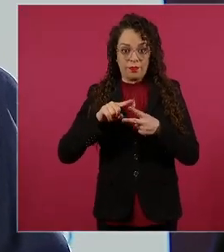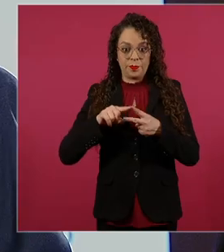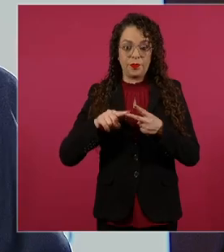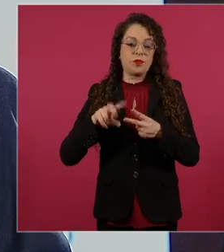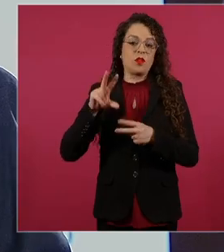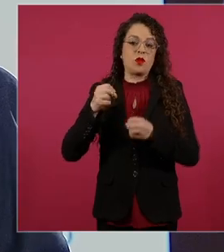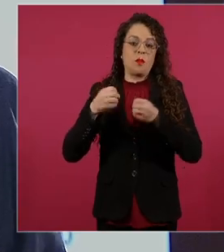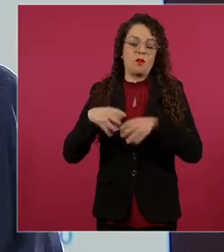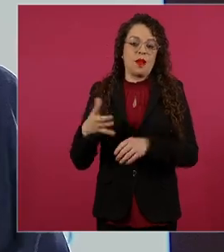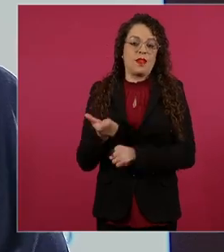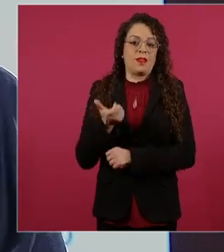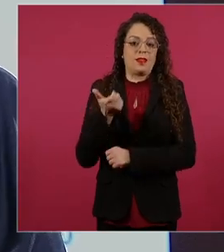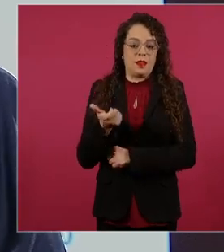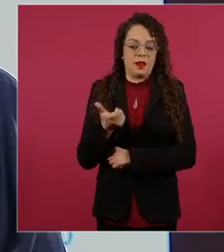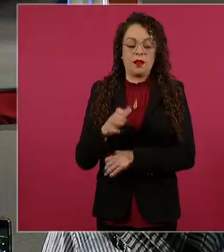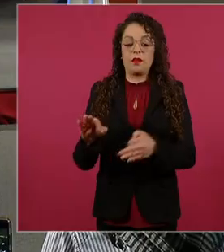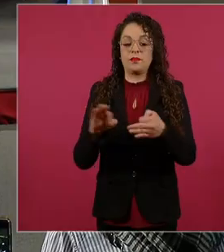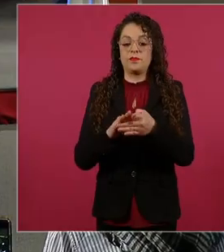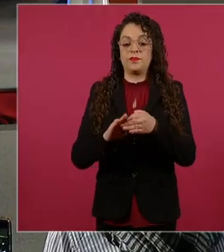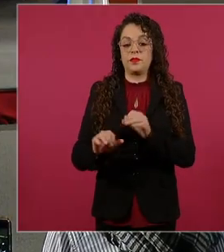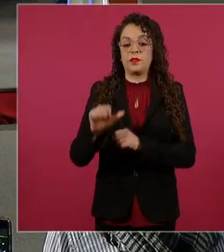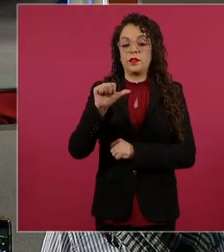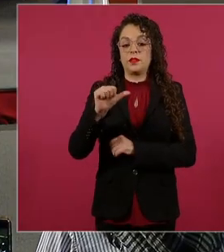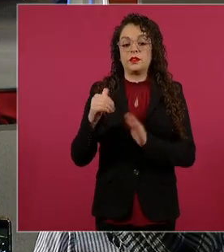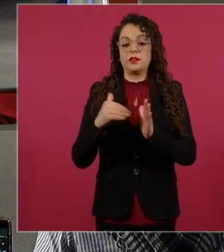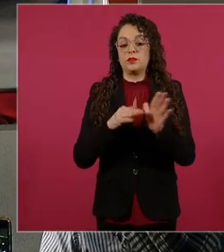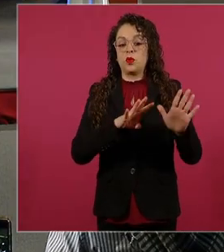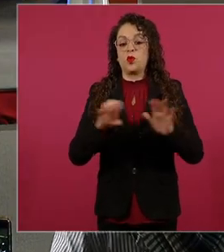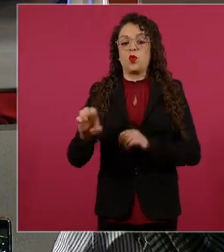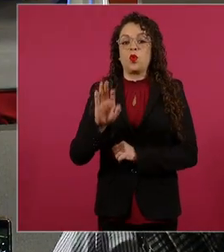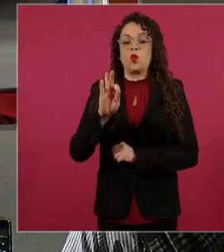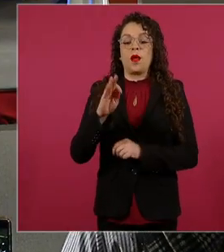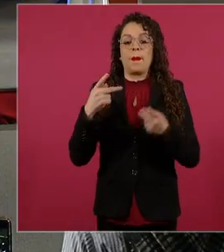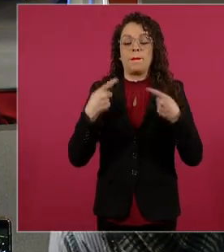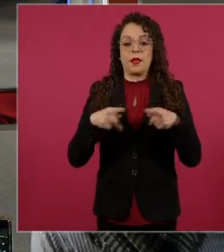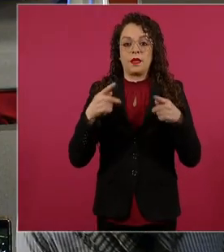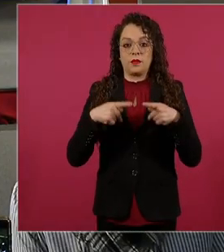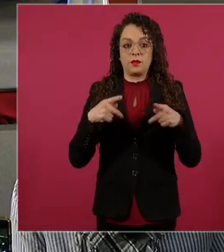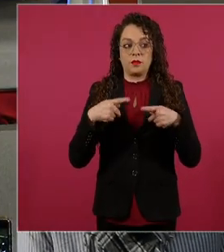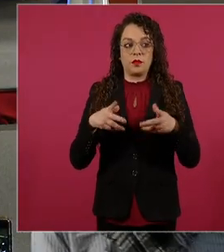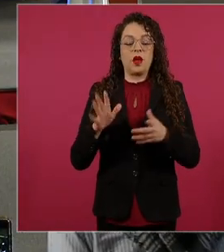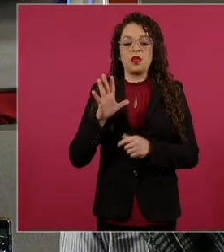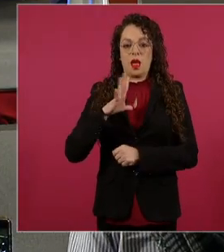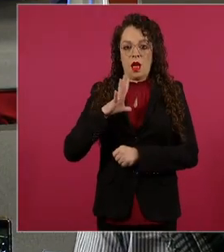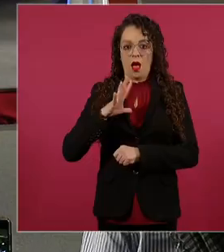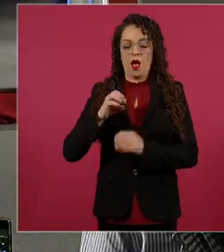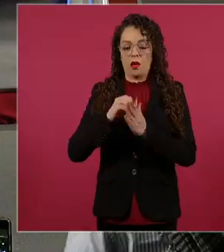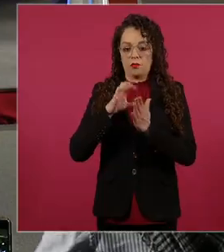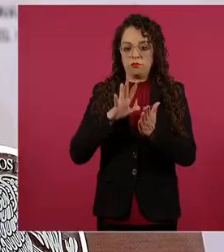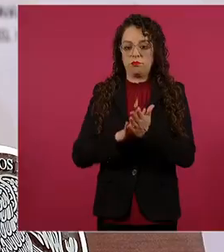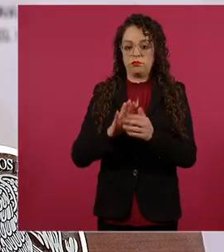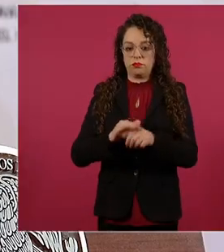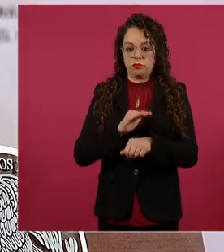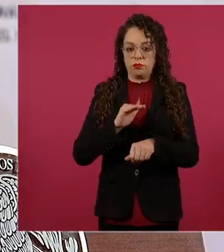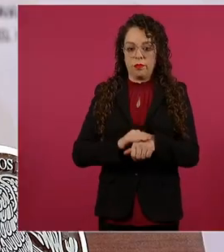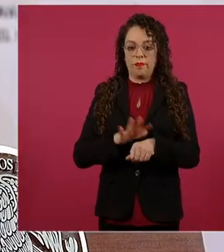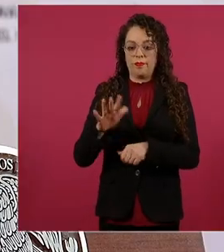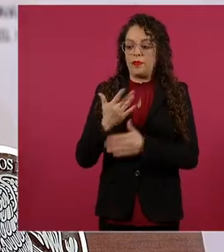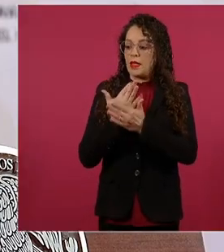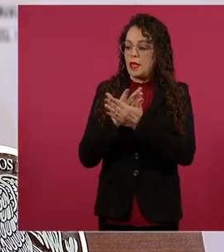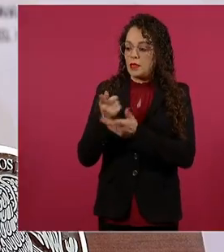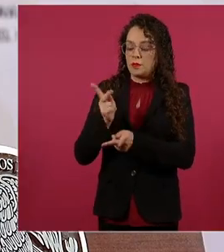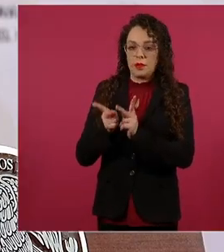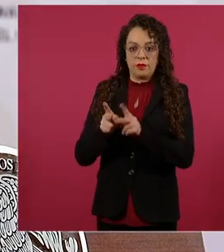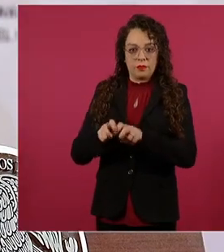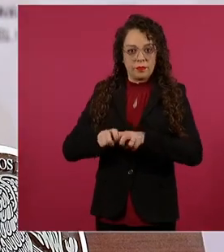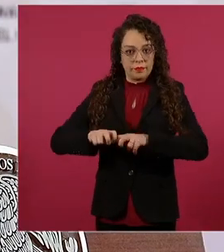28 organizaciones, alrededor de 16 mil 440 derechos habientes y acreditados. Tenemos mesas permanentes con muchos de ellos. Hay